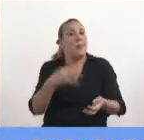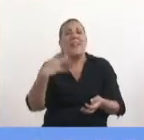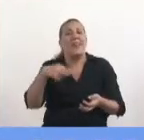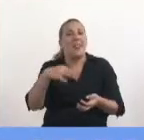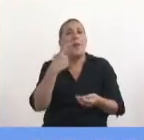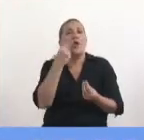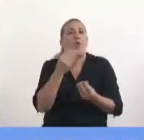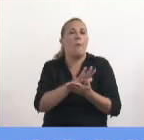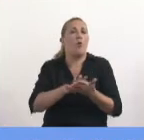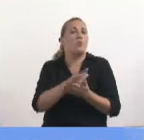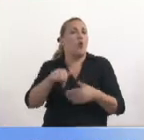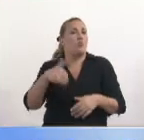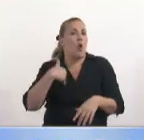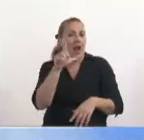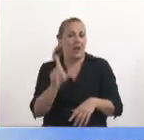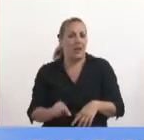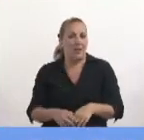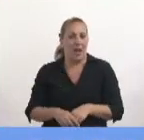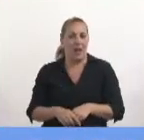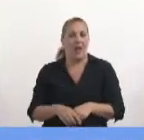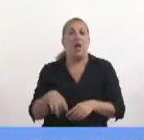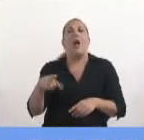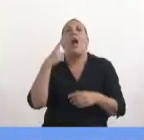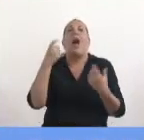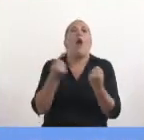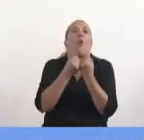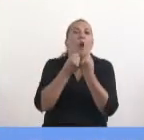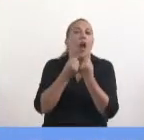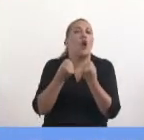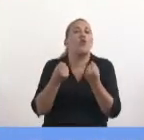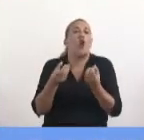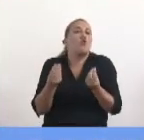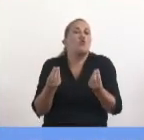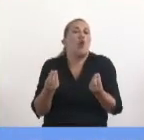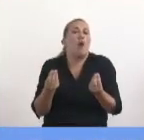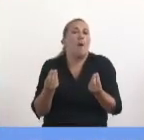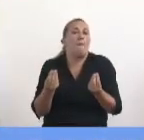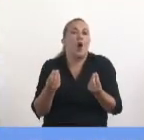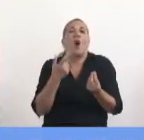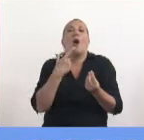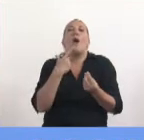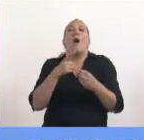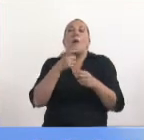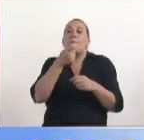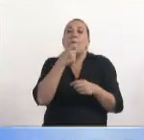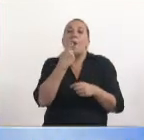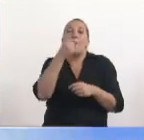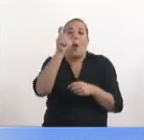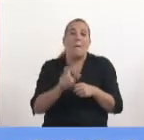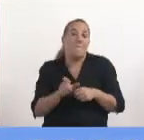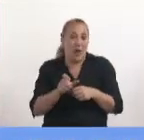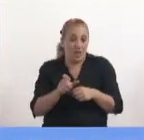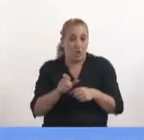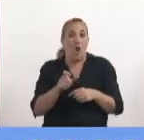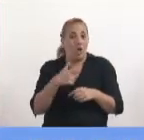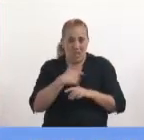discutir la Argentina en un pacto o consenso. ¿Cómo puede ser que el ingreso per cápita del misionero sea, y esto